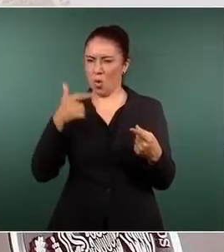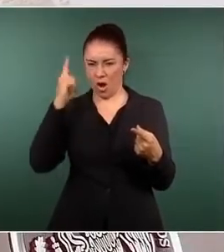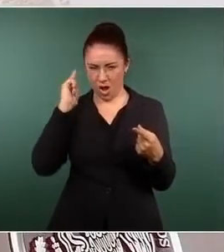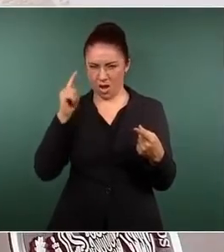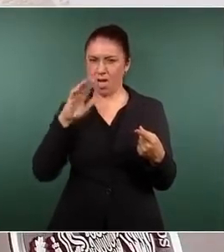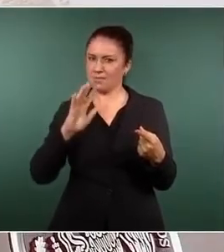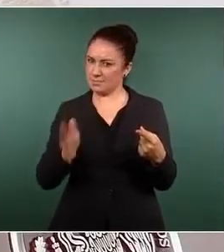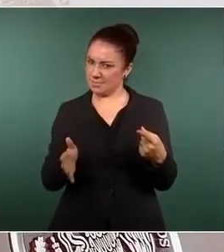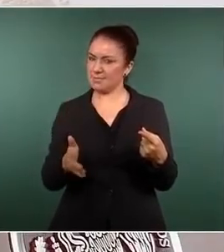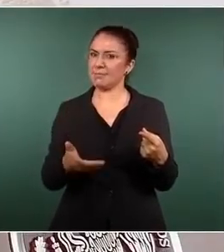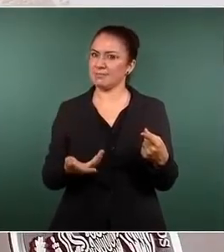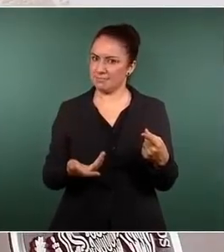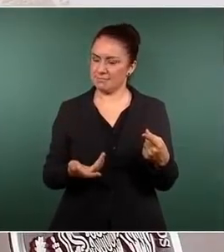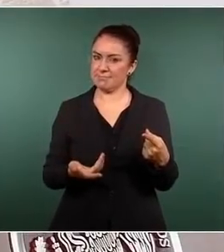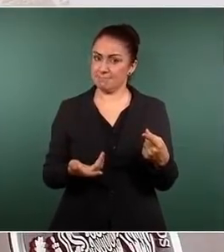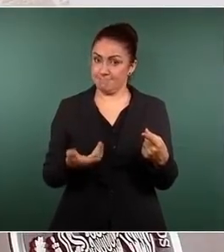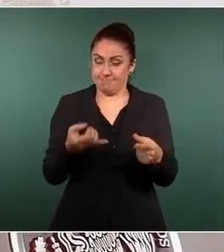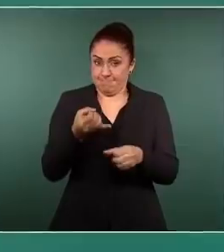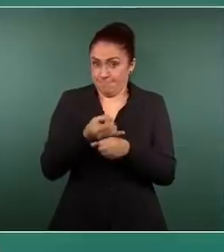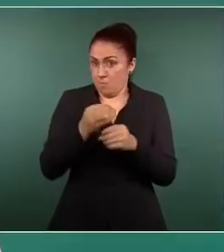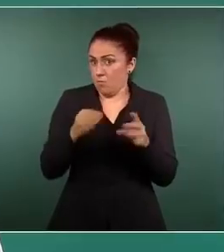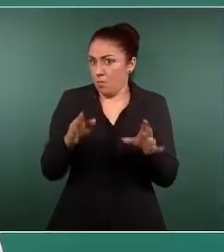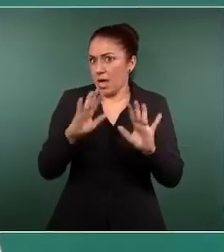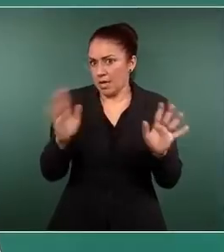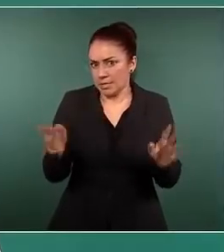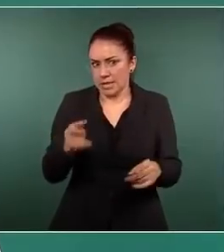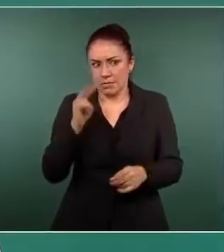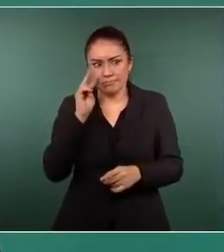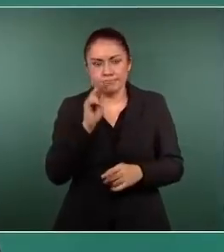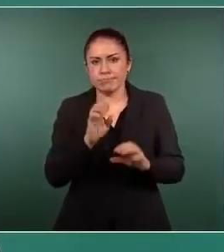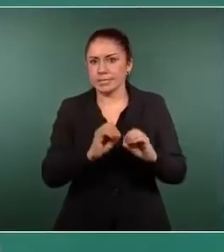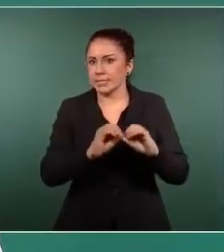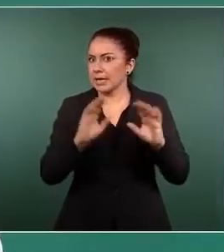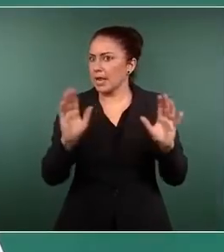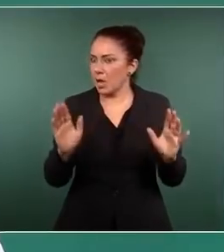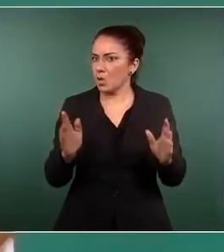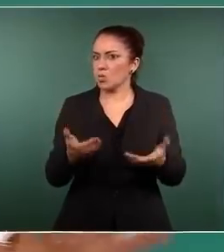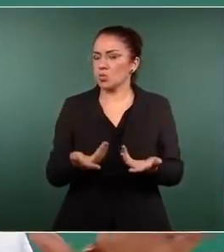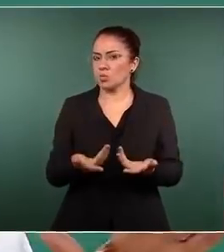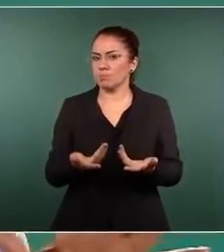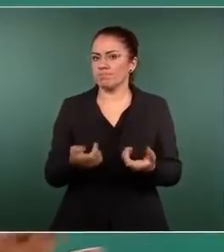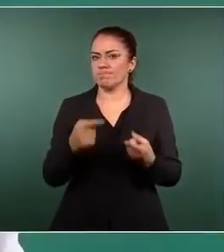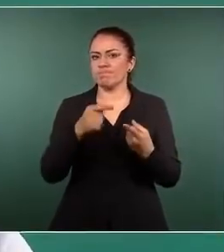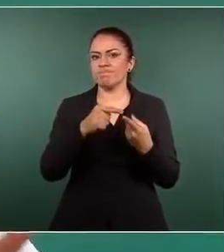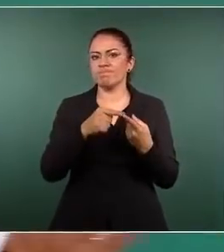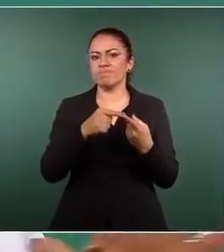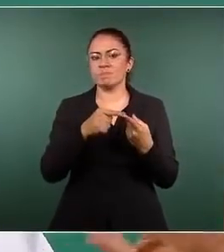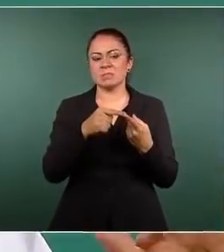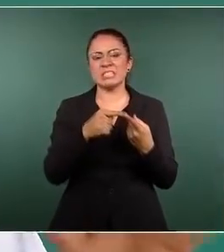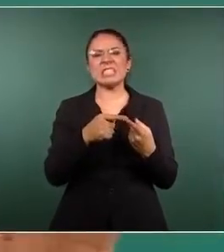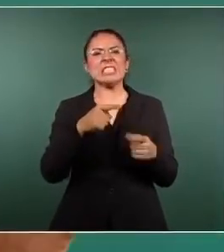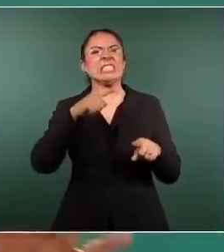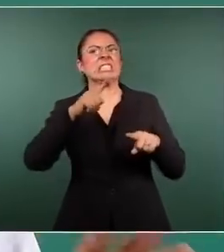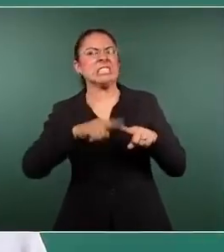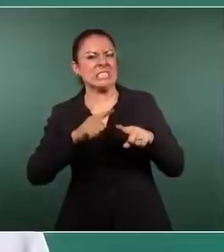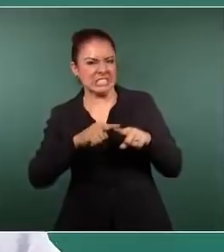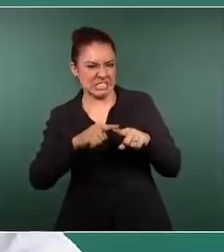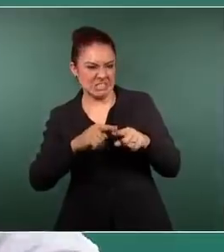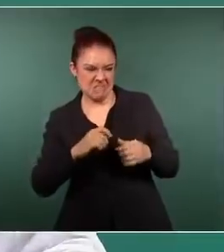sí informe sobre la red de complicidad que